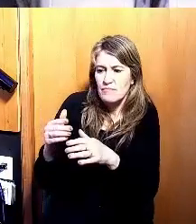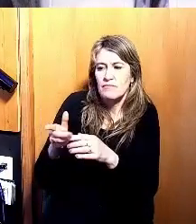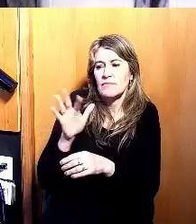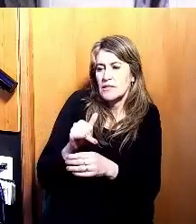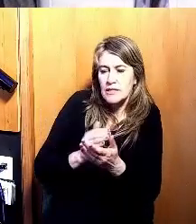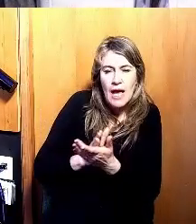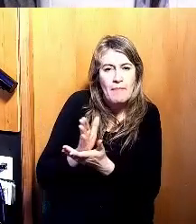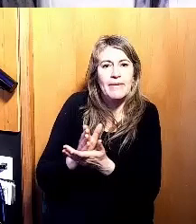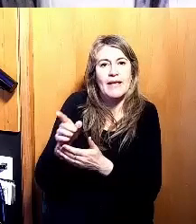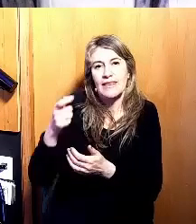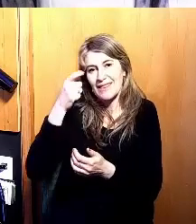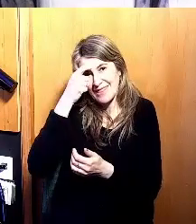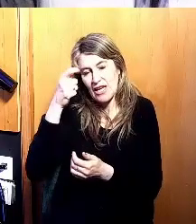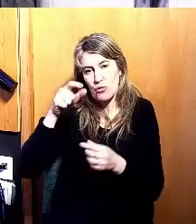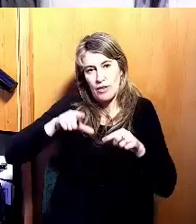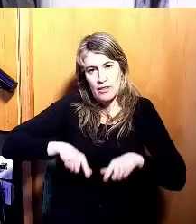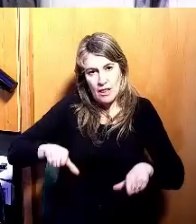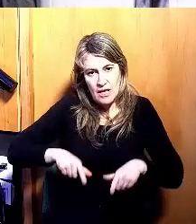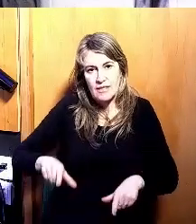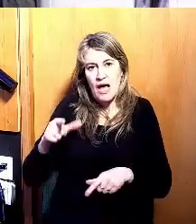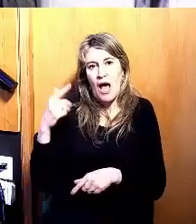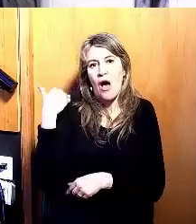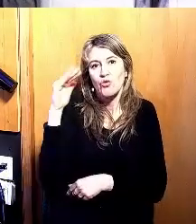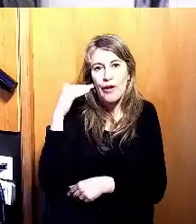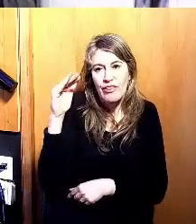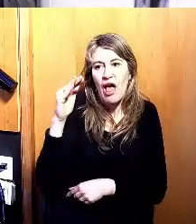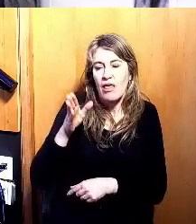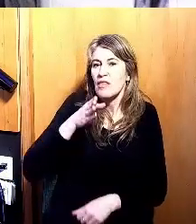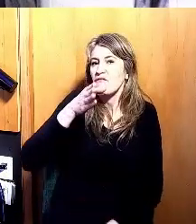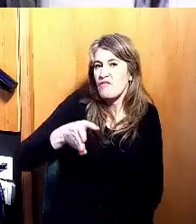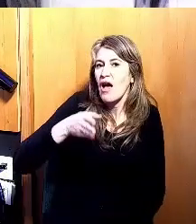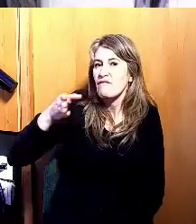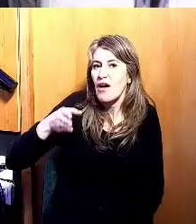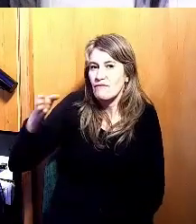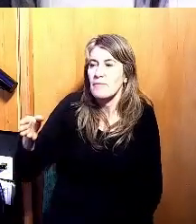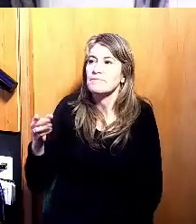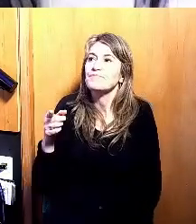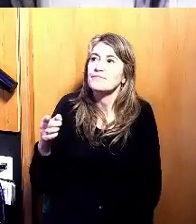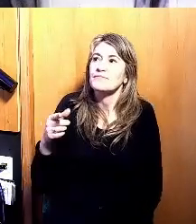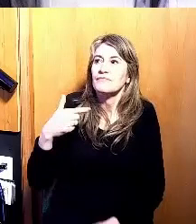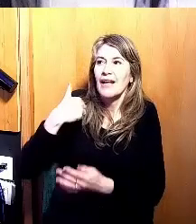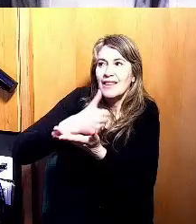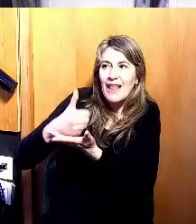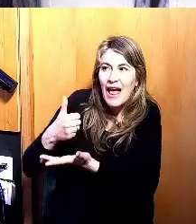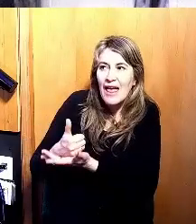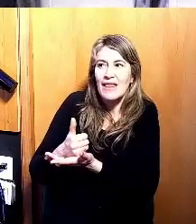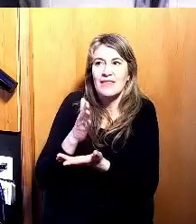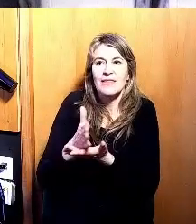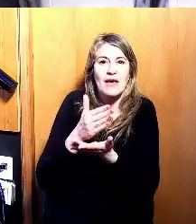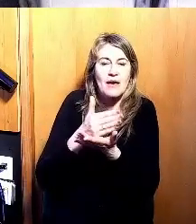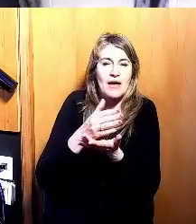por técnicos de la Intendencia y autoridades. Es muy transversal, dado que participan todos los